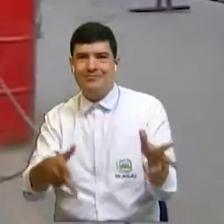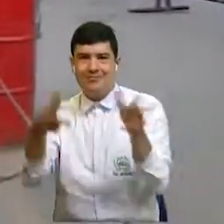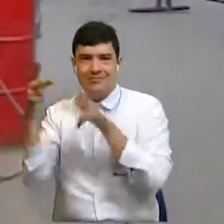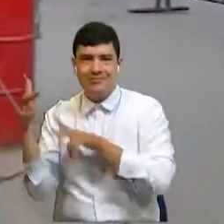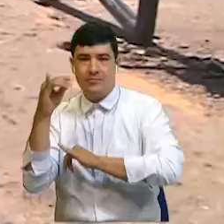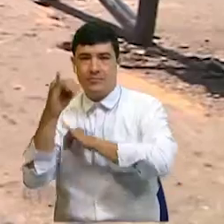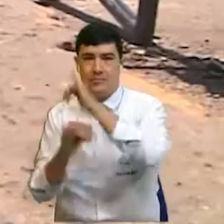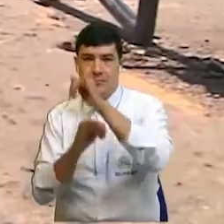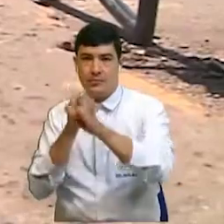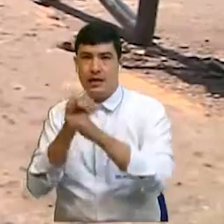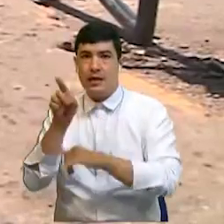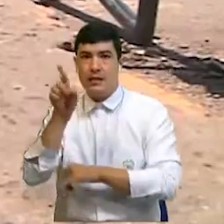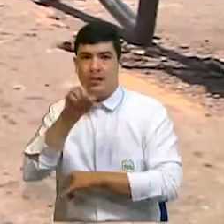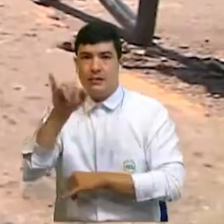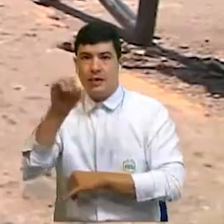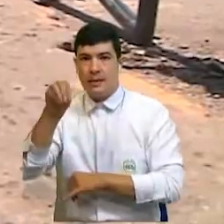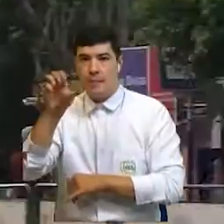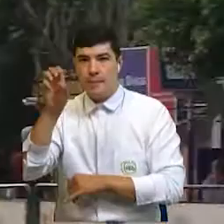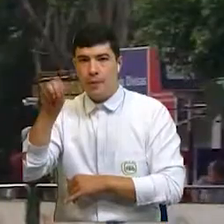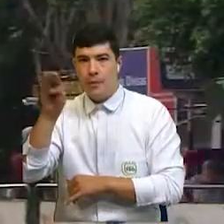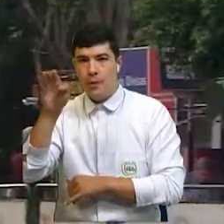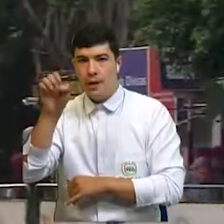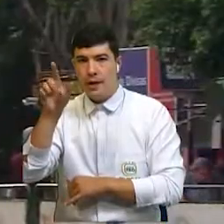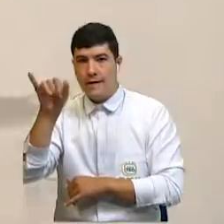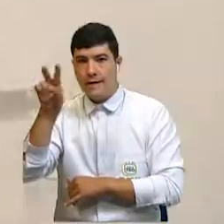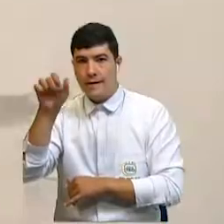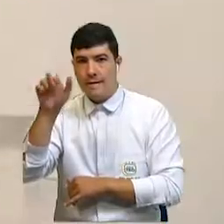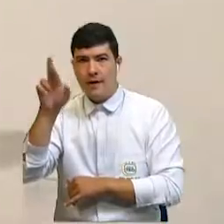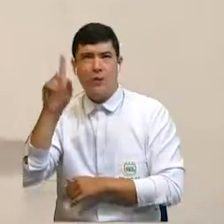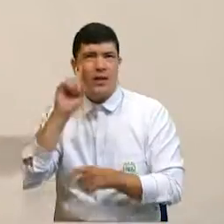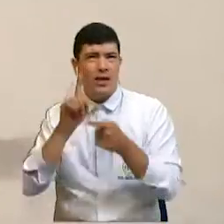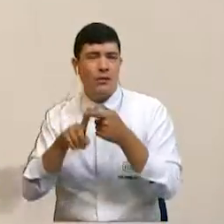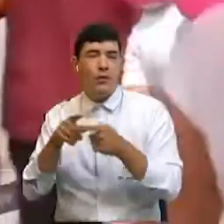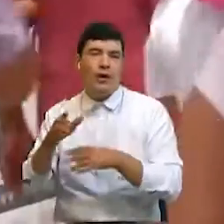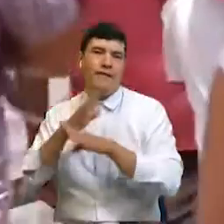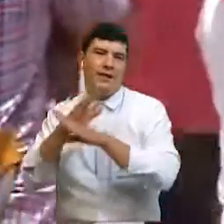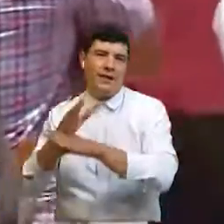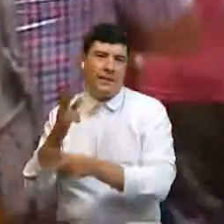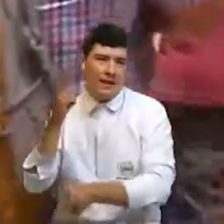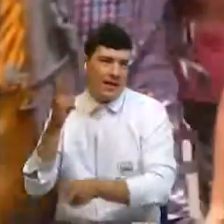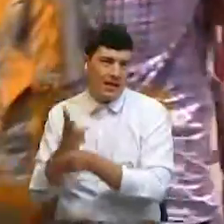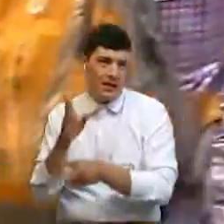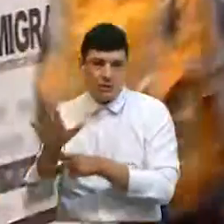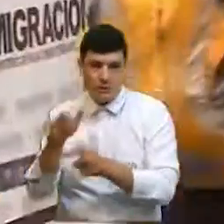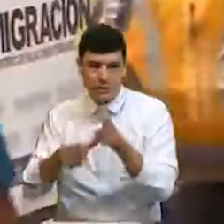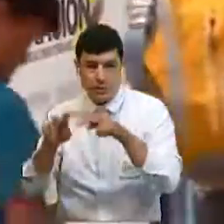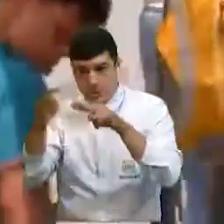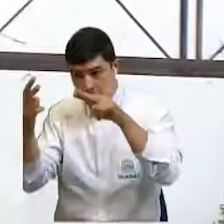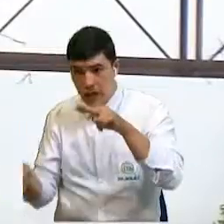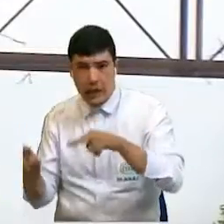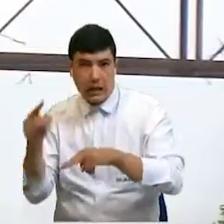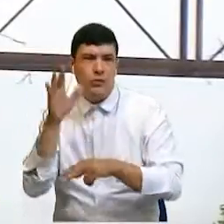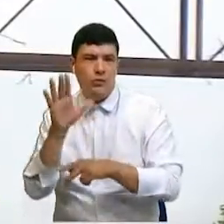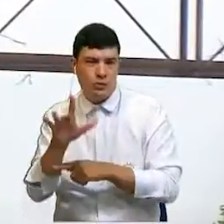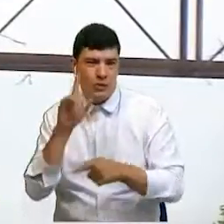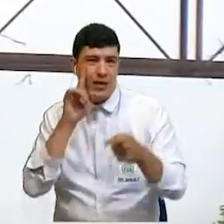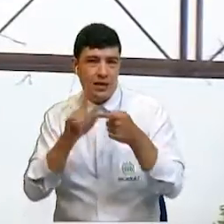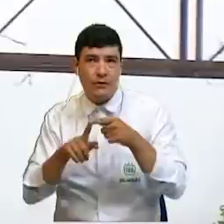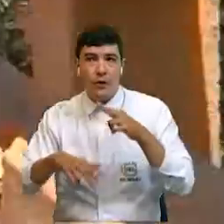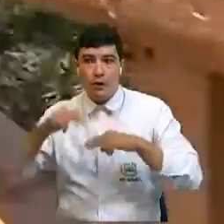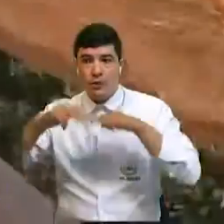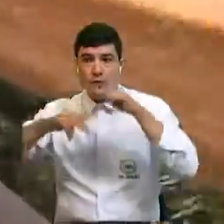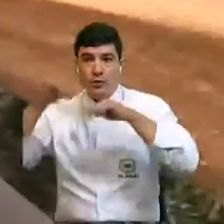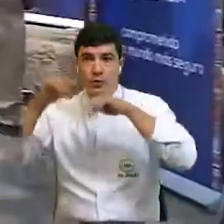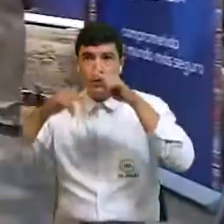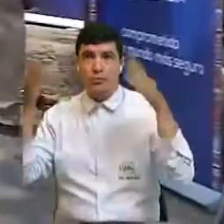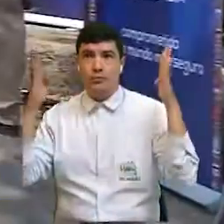Villa del Rosario. Todo esto para reducir el riesgo que tienen los migrantes al pasar la frontera. Eso es lo que busca la construcción de estos